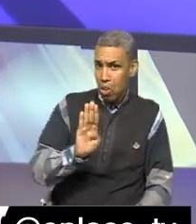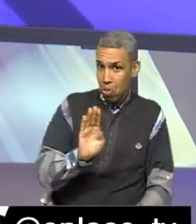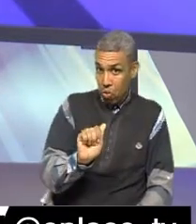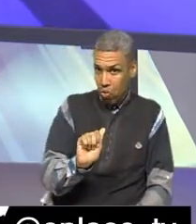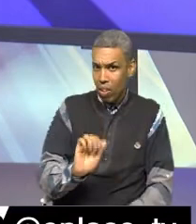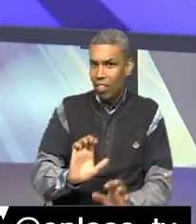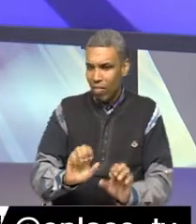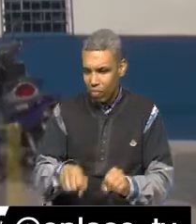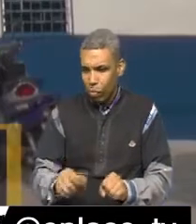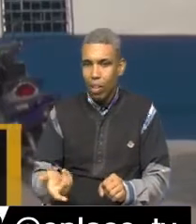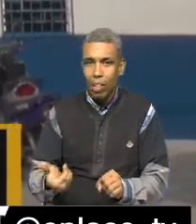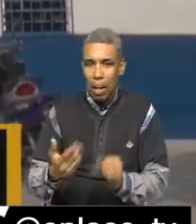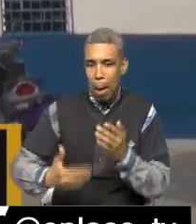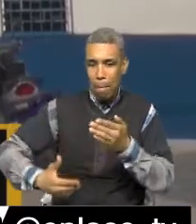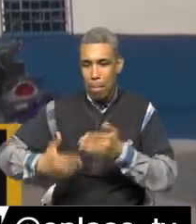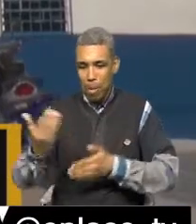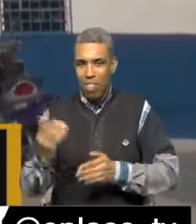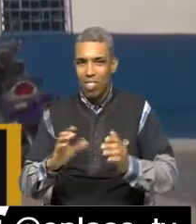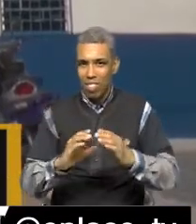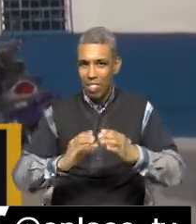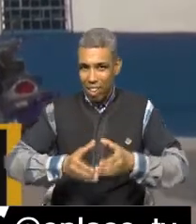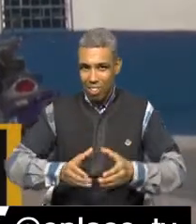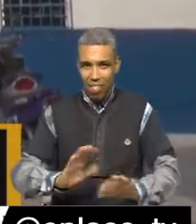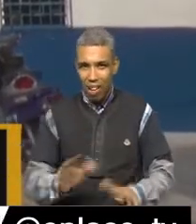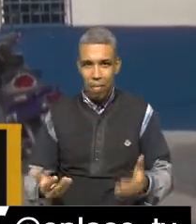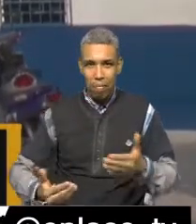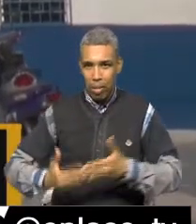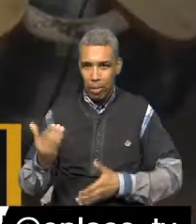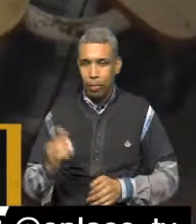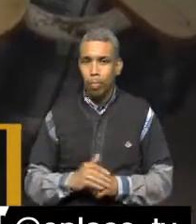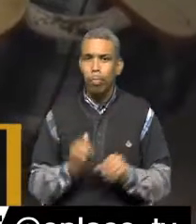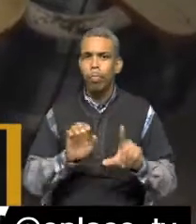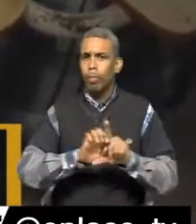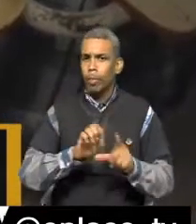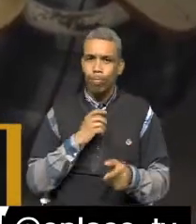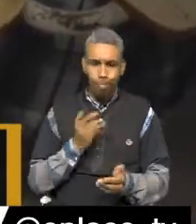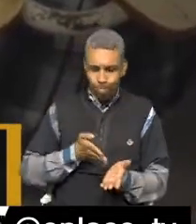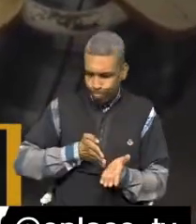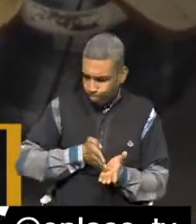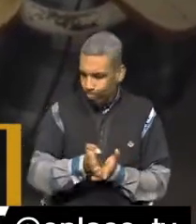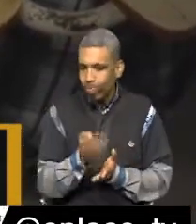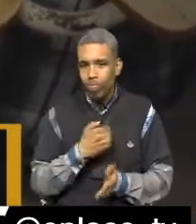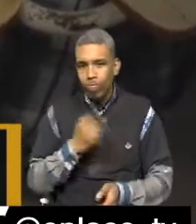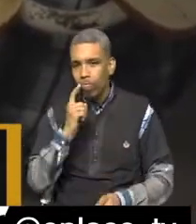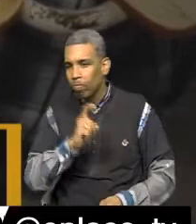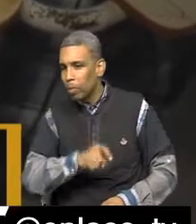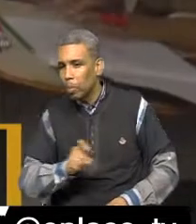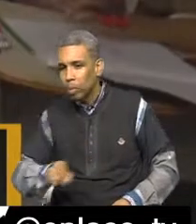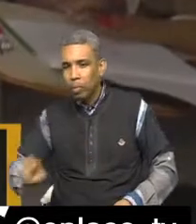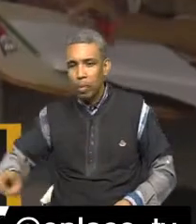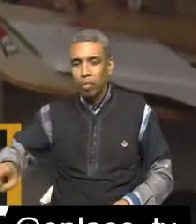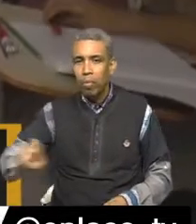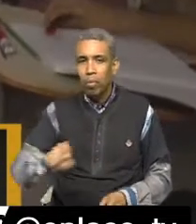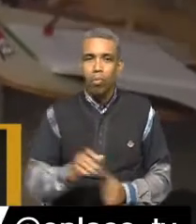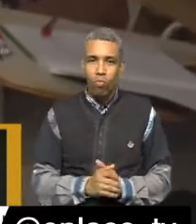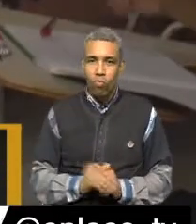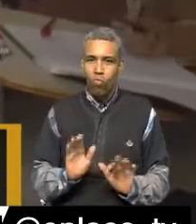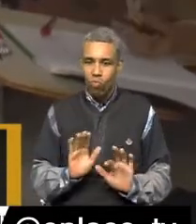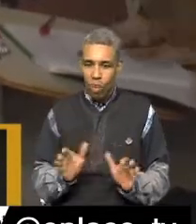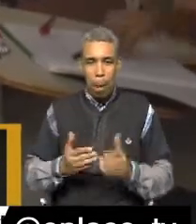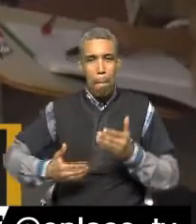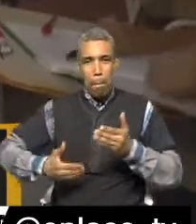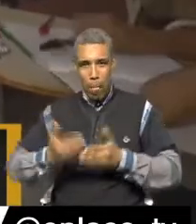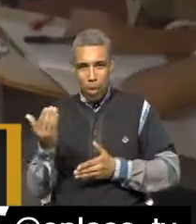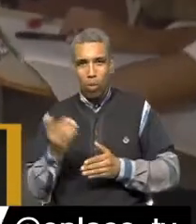abierto. Enlace Noticias sigue sus visitas a las instituciones educativas de carácter oficial que el pasado lunes iniciaron sus clases en